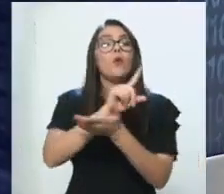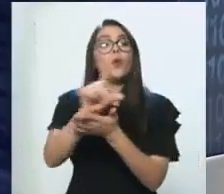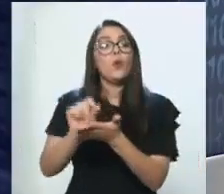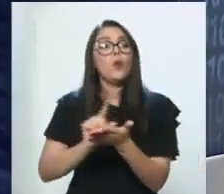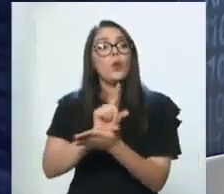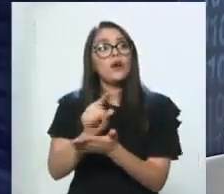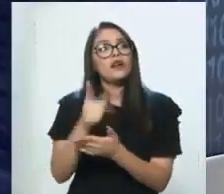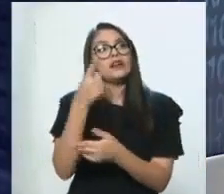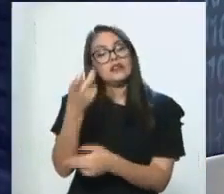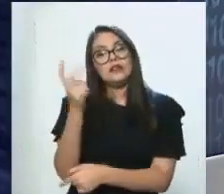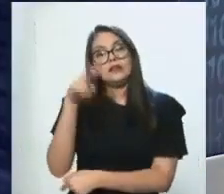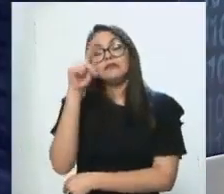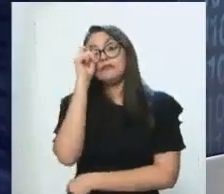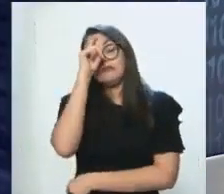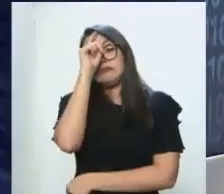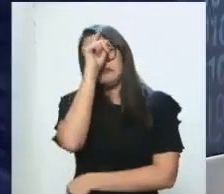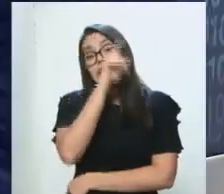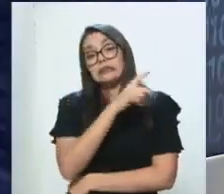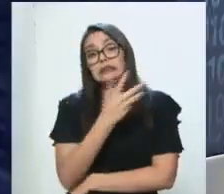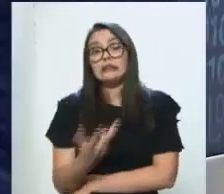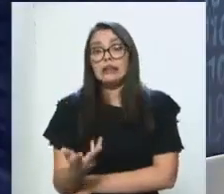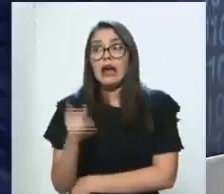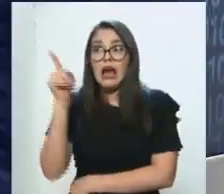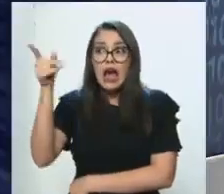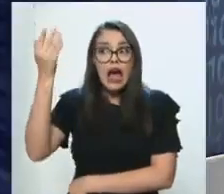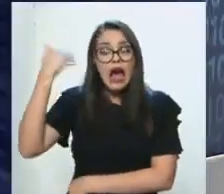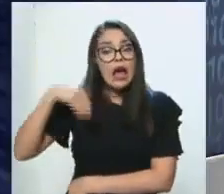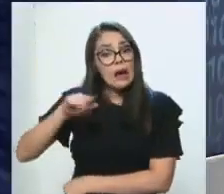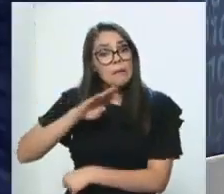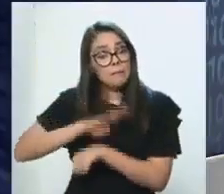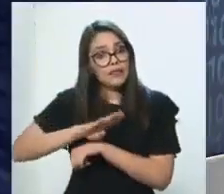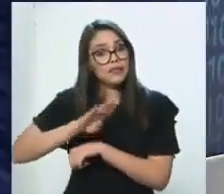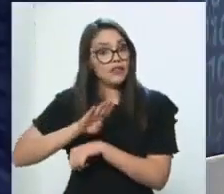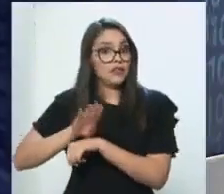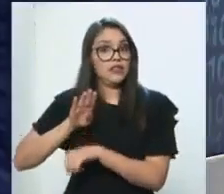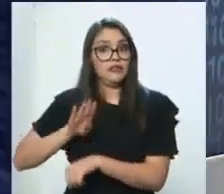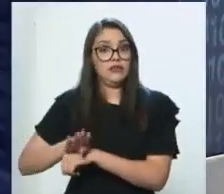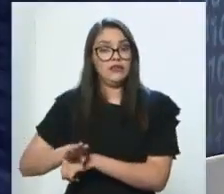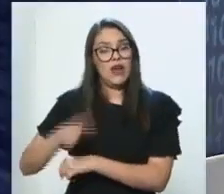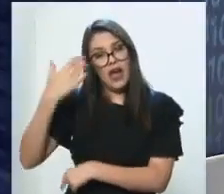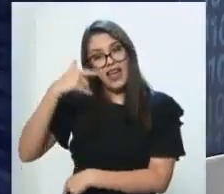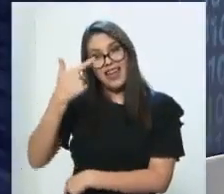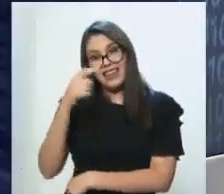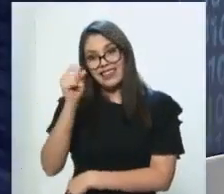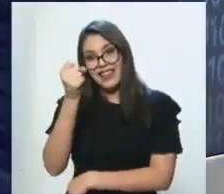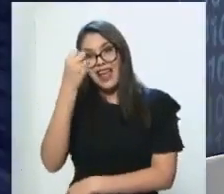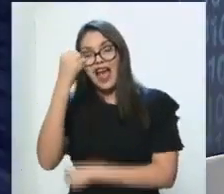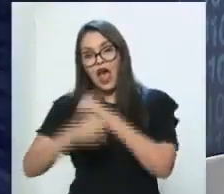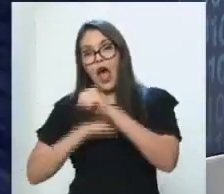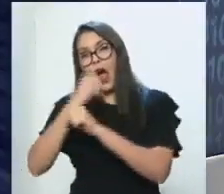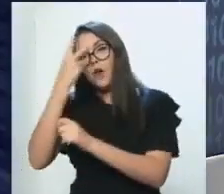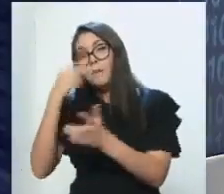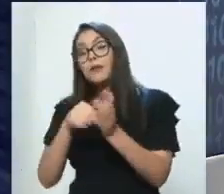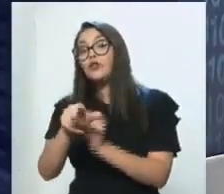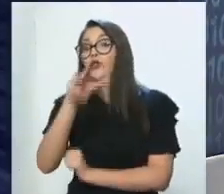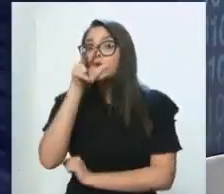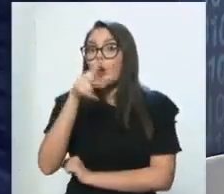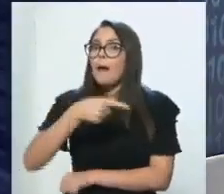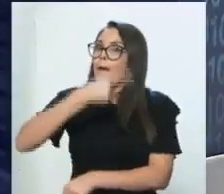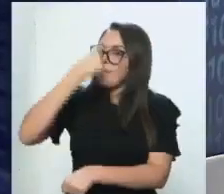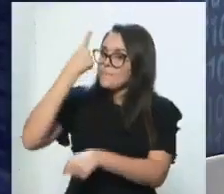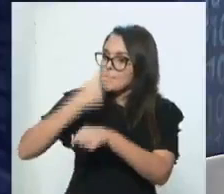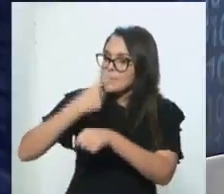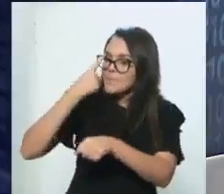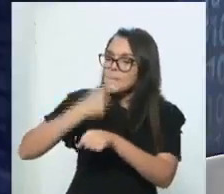bastante complicada y ahí en Brasil pues el 7 de septiembre de 2018 fue la primera vuelta de